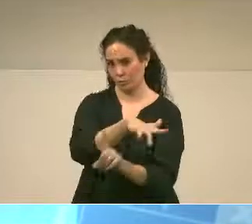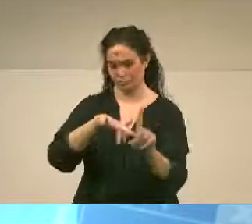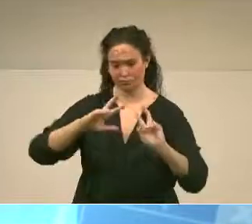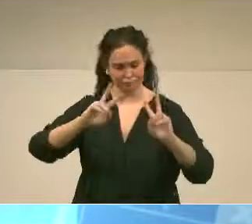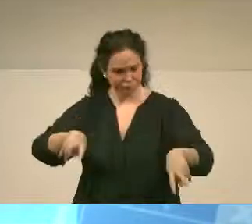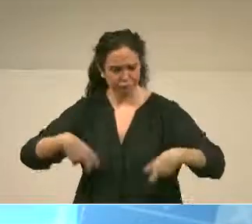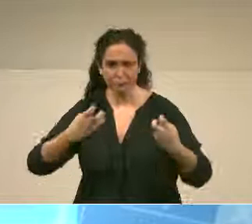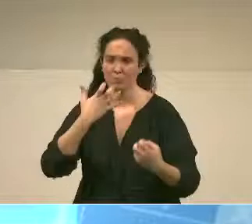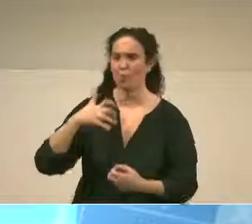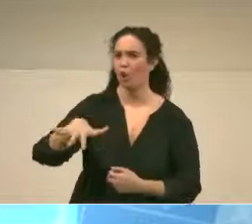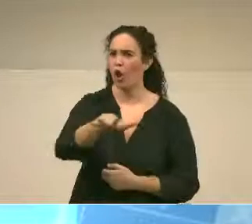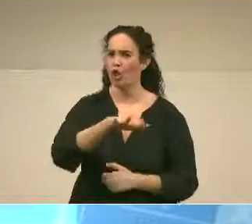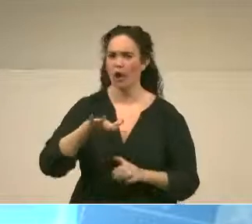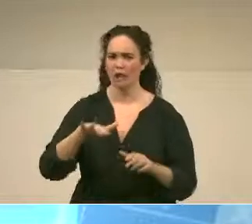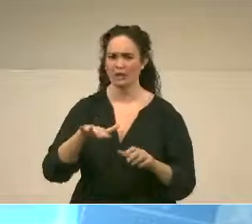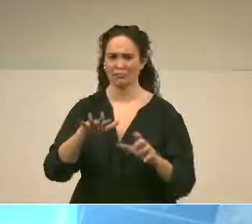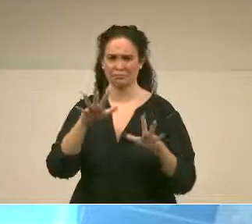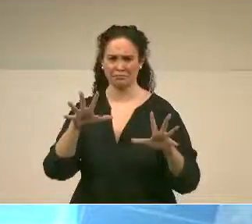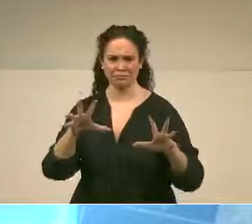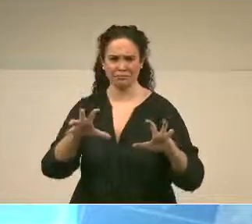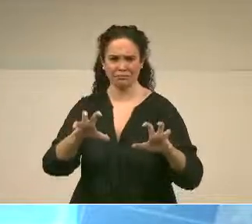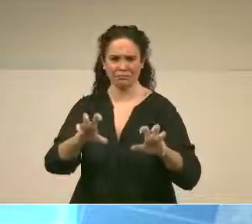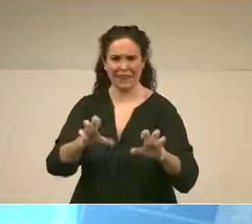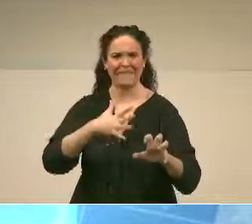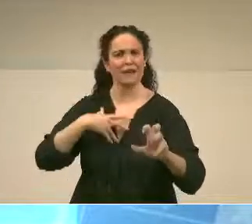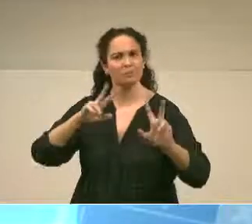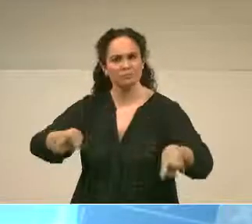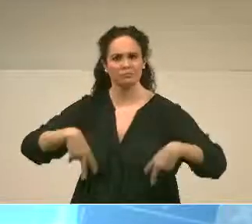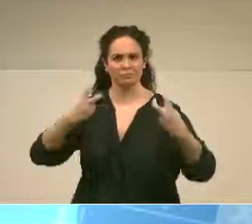estén degradadas, y establecer